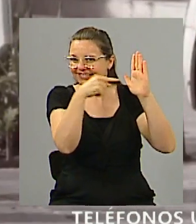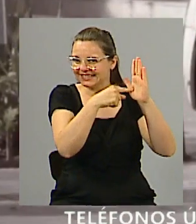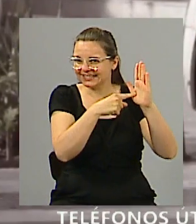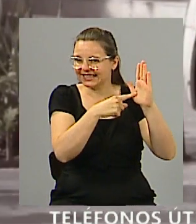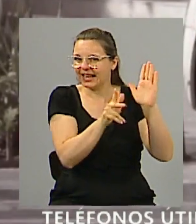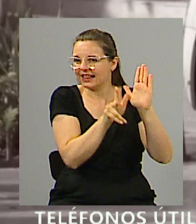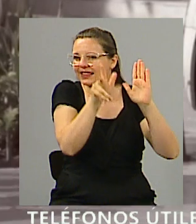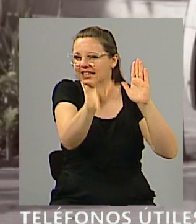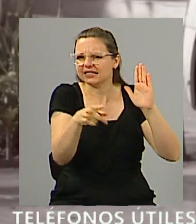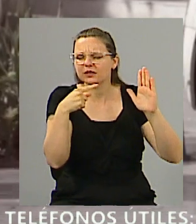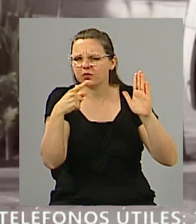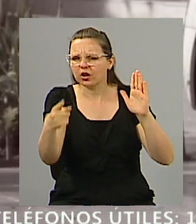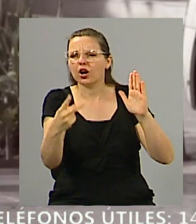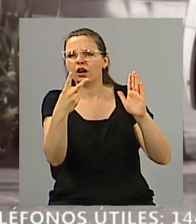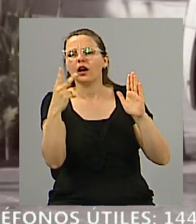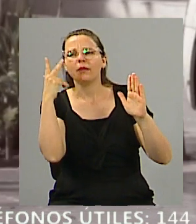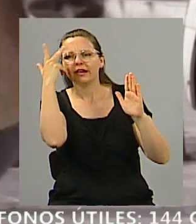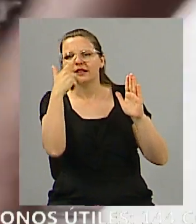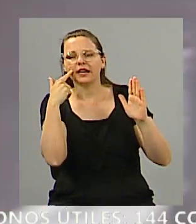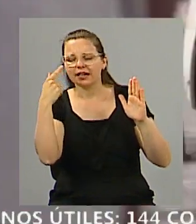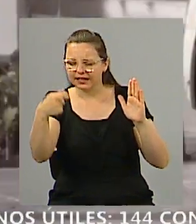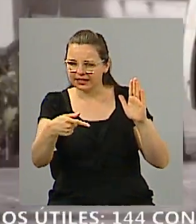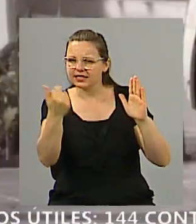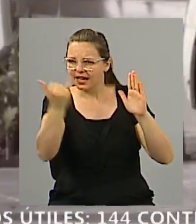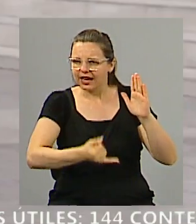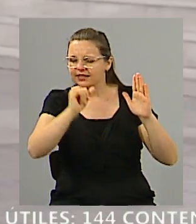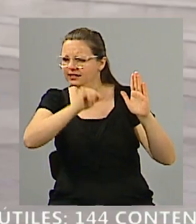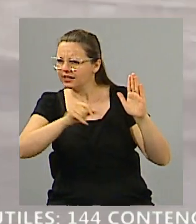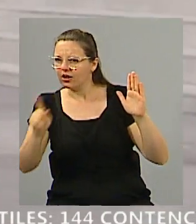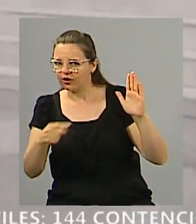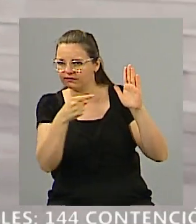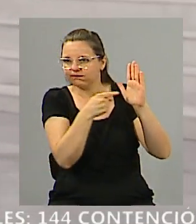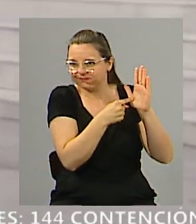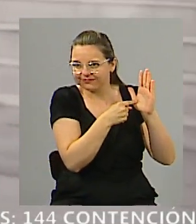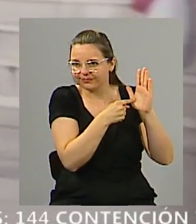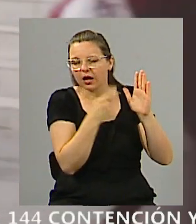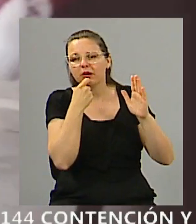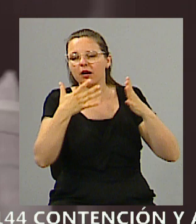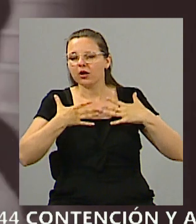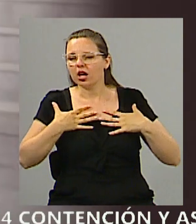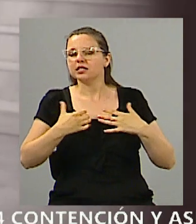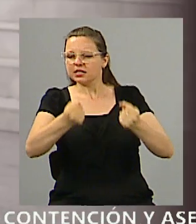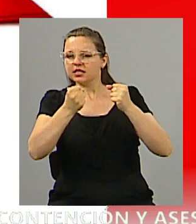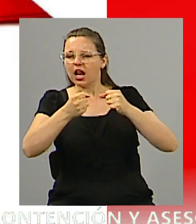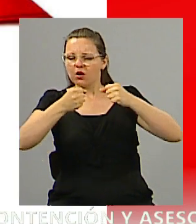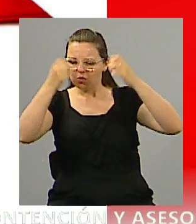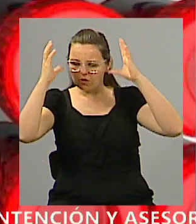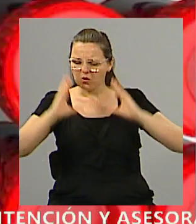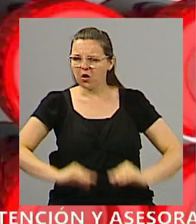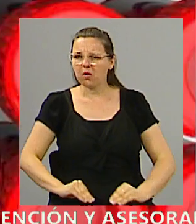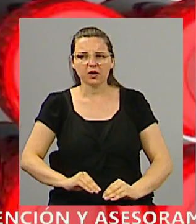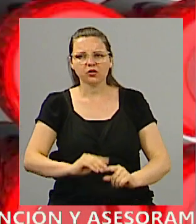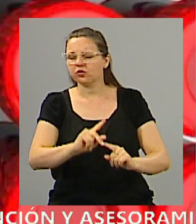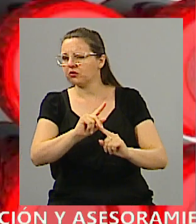es muy específico. Mm. No te preguntan por tu estado de salud en general. Tenés que marcar con una cruz si tenés o no